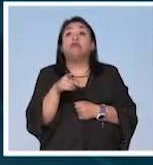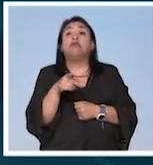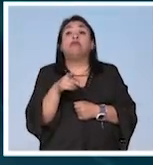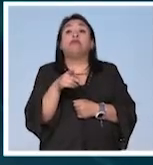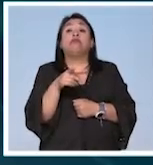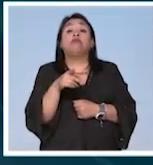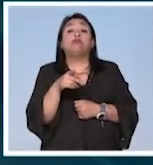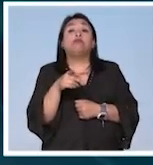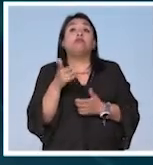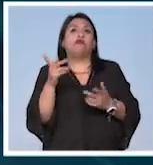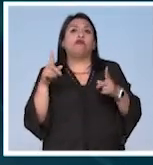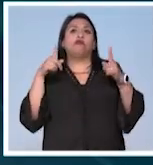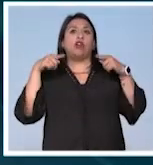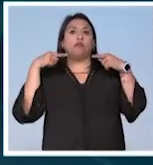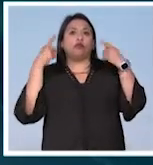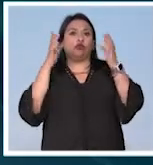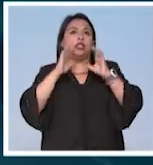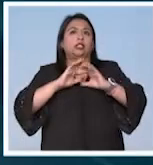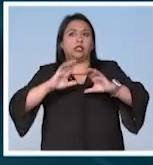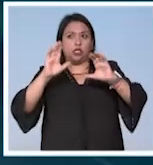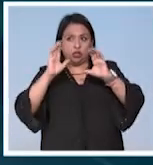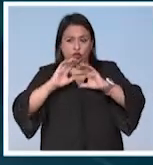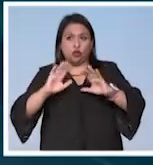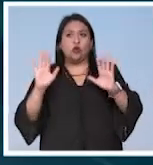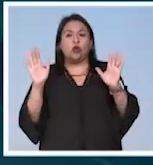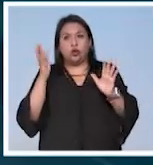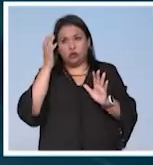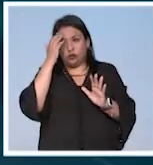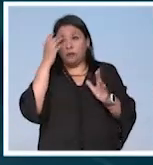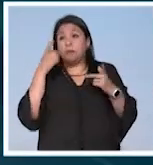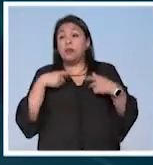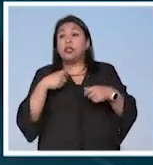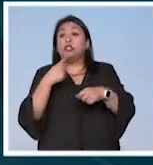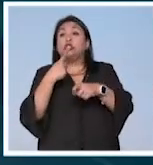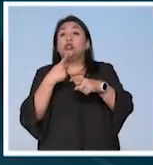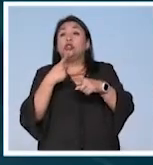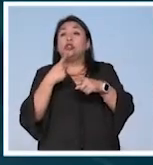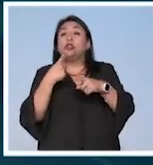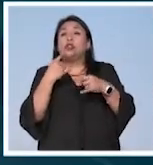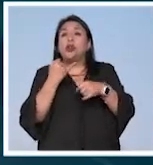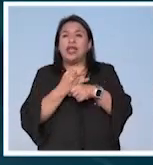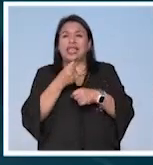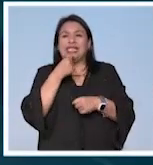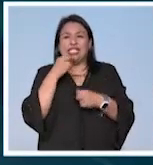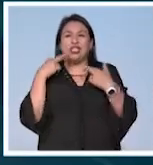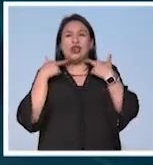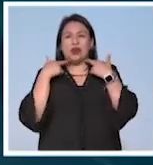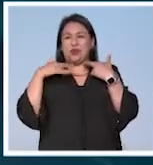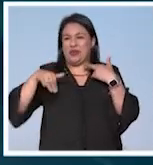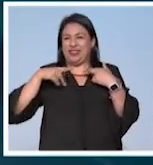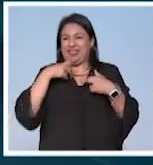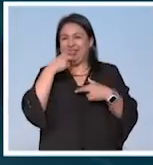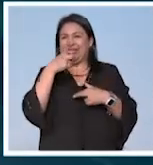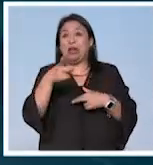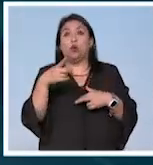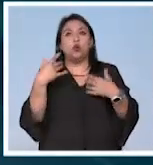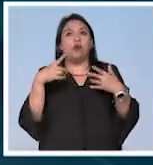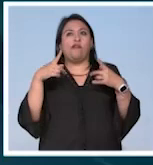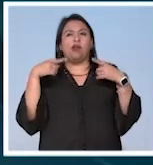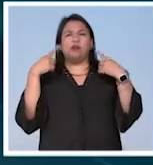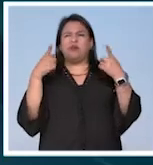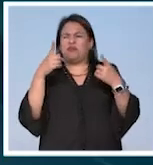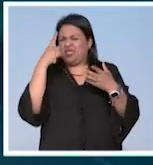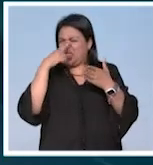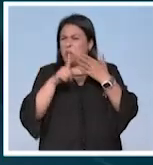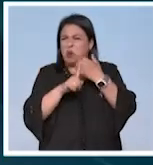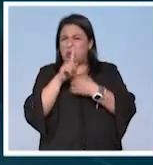son famosas las canciones y personaje del niño robot que mencionaron hace un rato tuvieron un programa